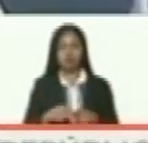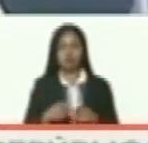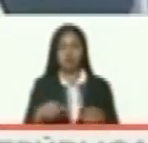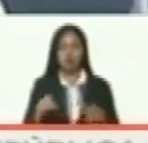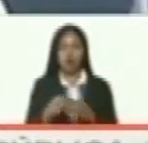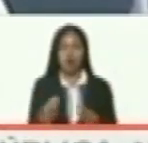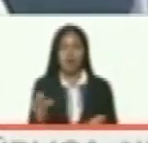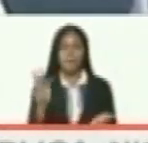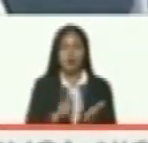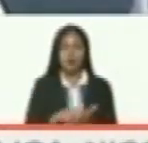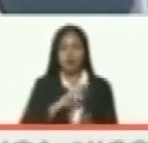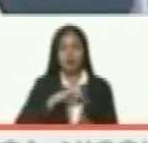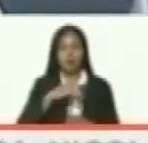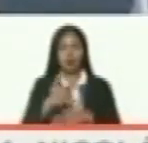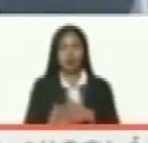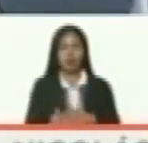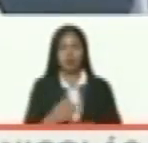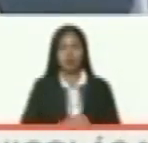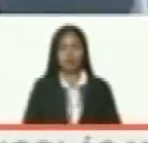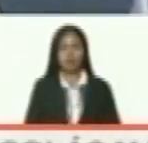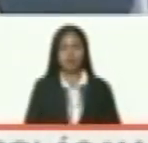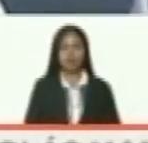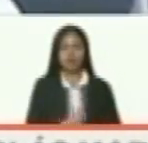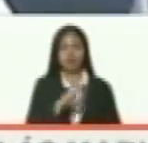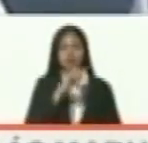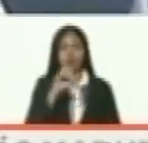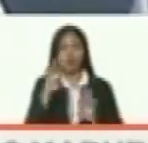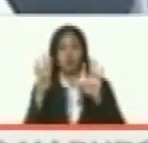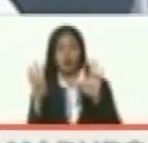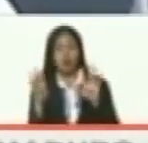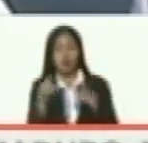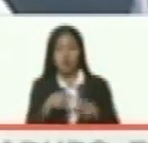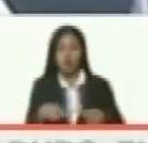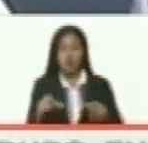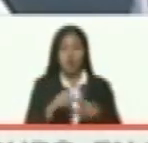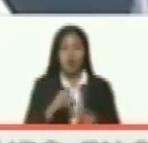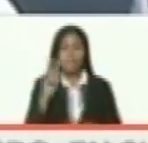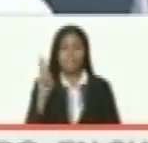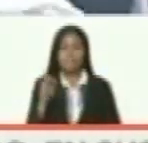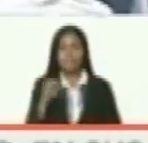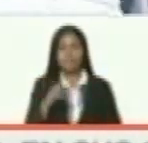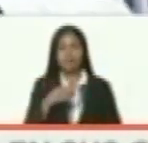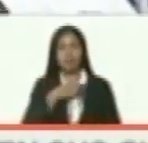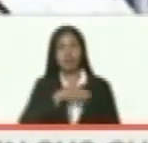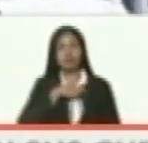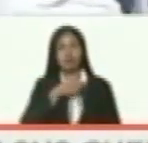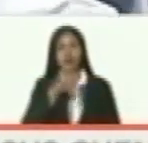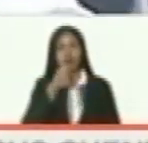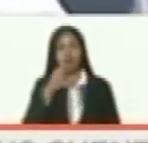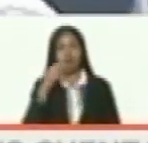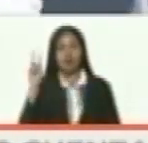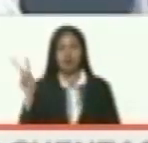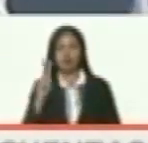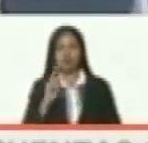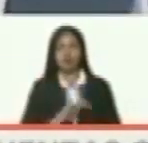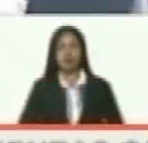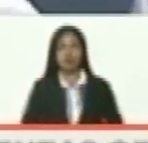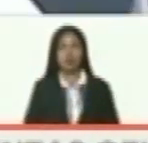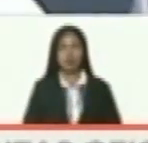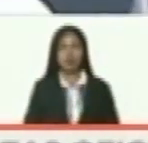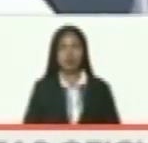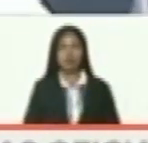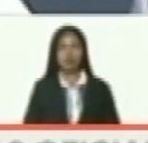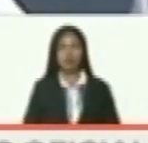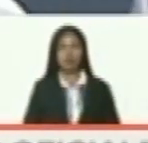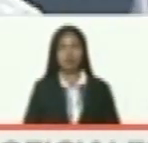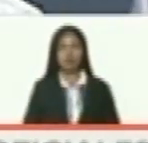los proyectos en las 109 ciudades de la misión Venezuela Bella se estén ejecutando. Eso es muy